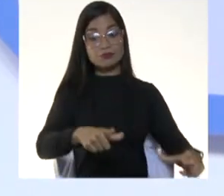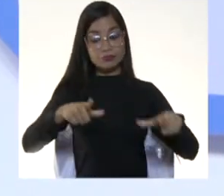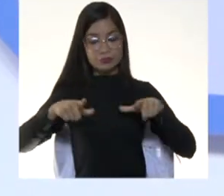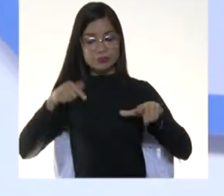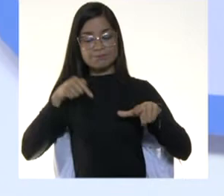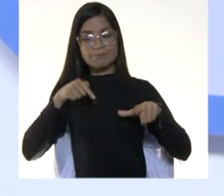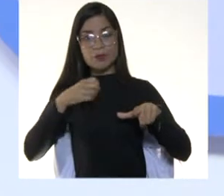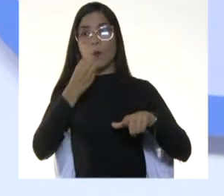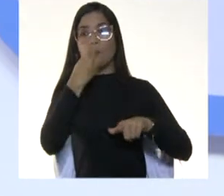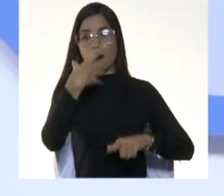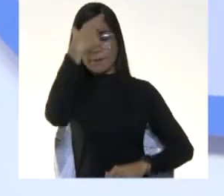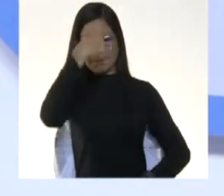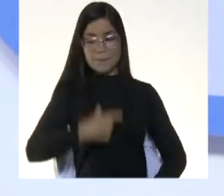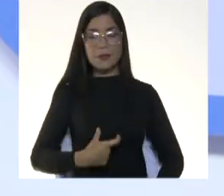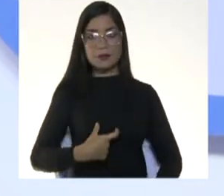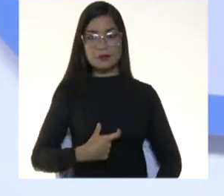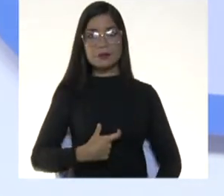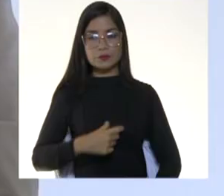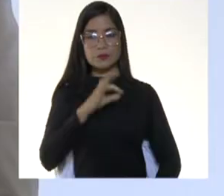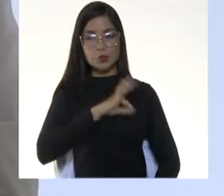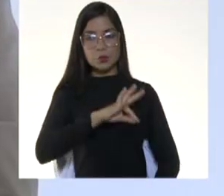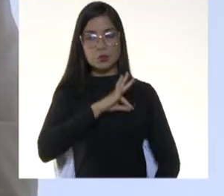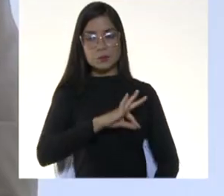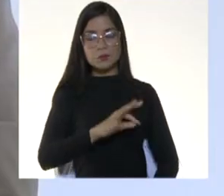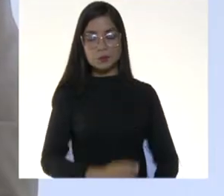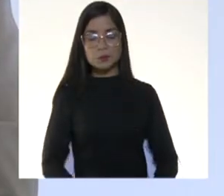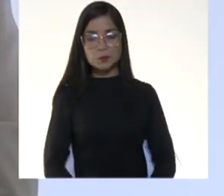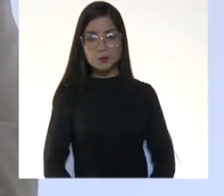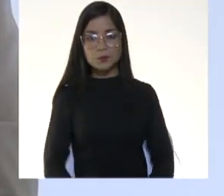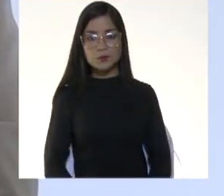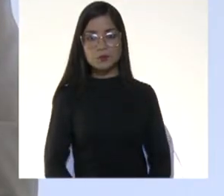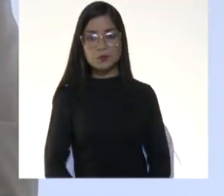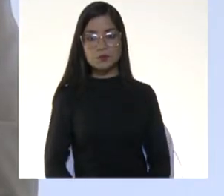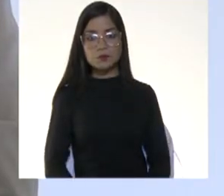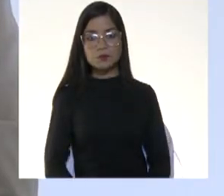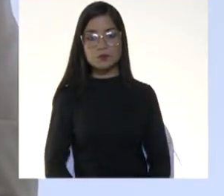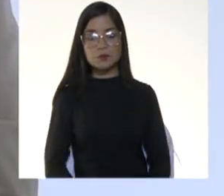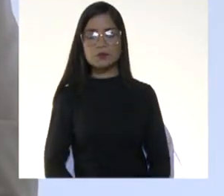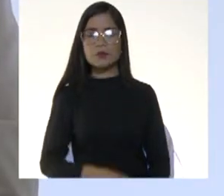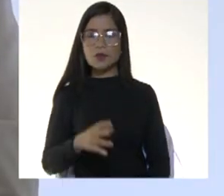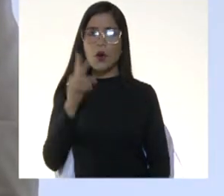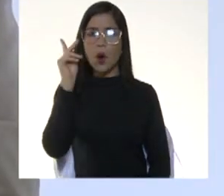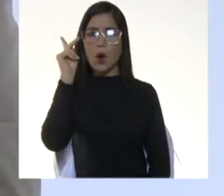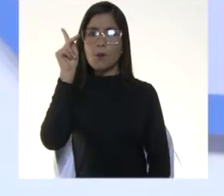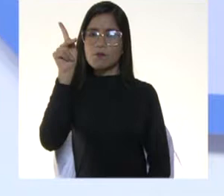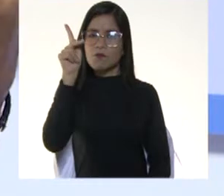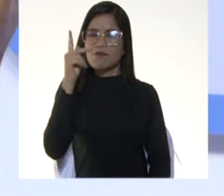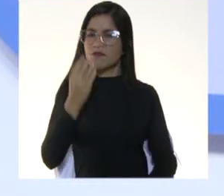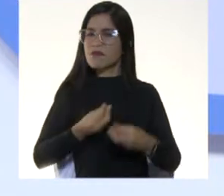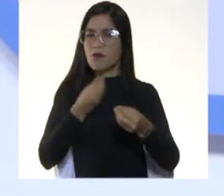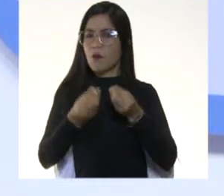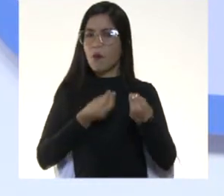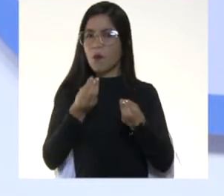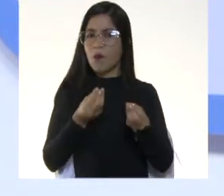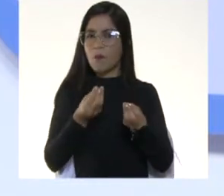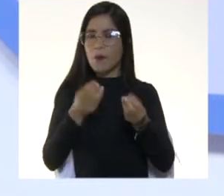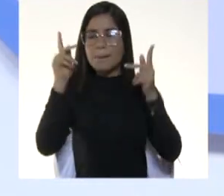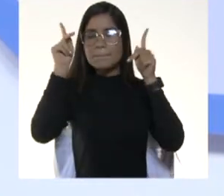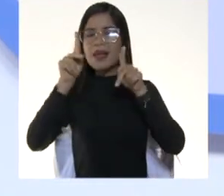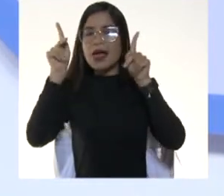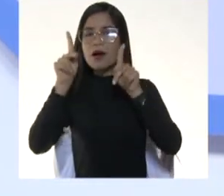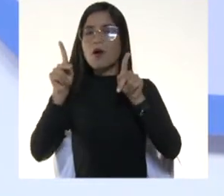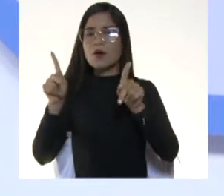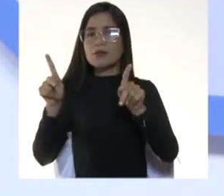vamos a pedir entonces al profe Rojas que nos hable, que nos converse. Profe, ¿cómo manejaríamos entonces eso de la pedagogía